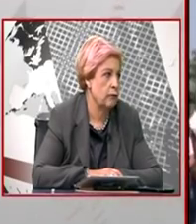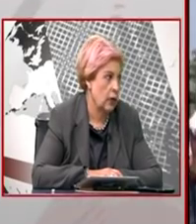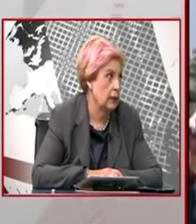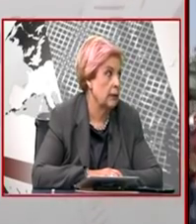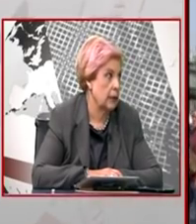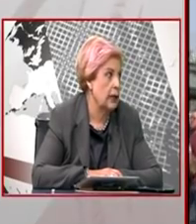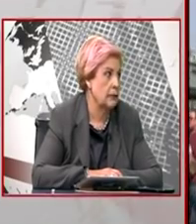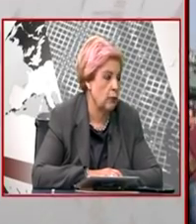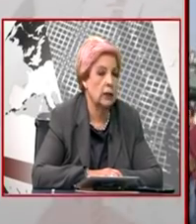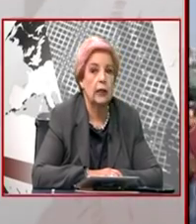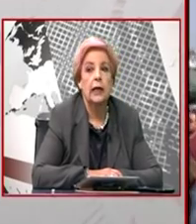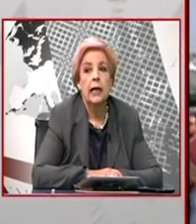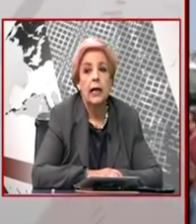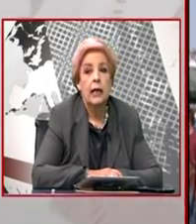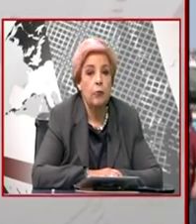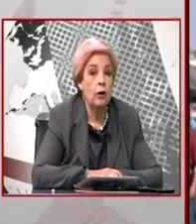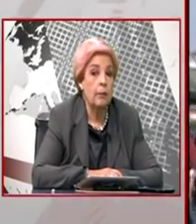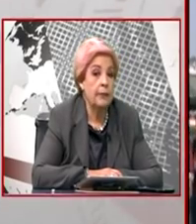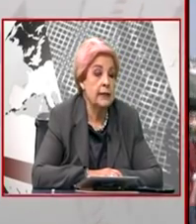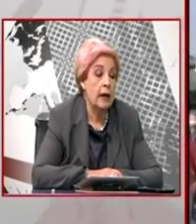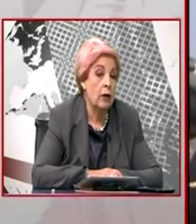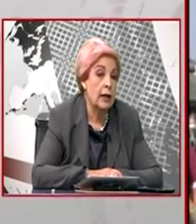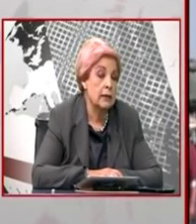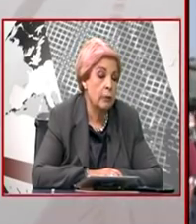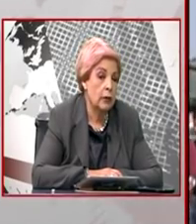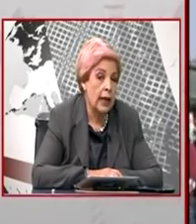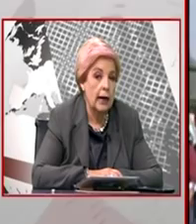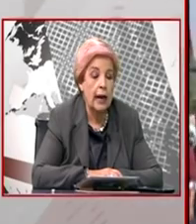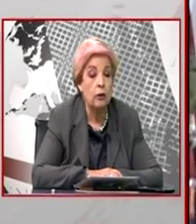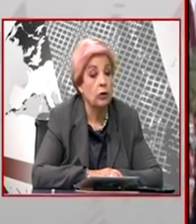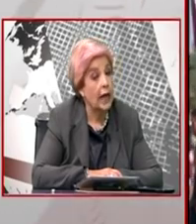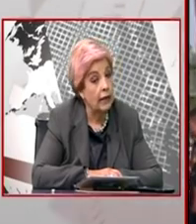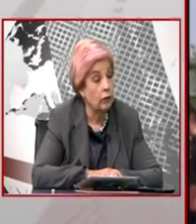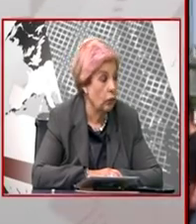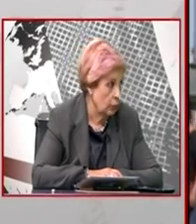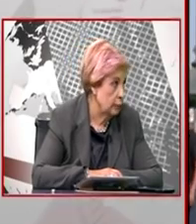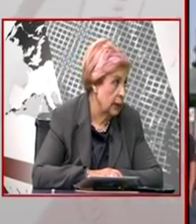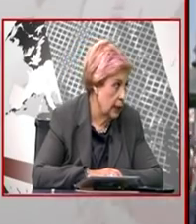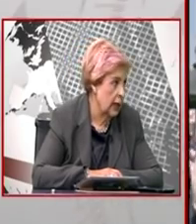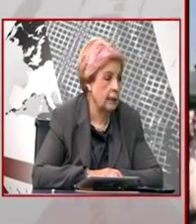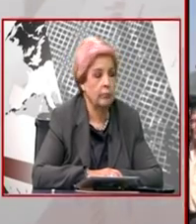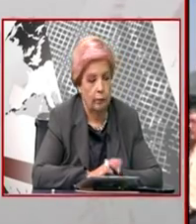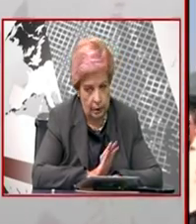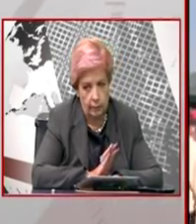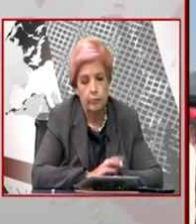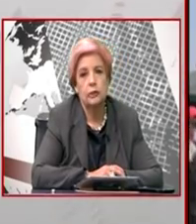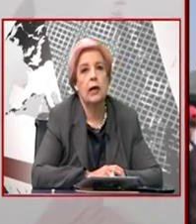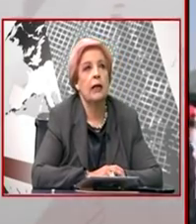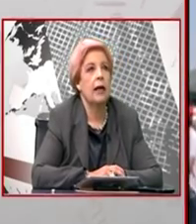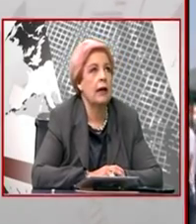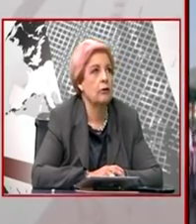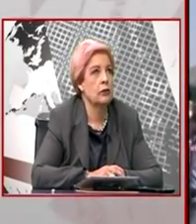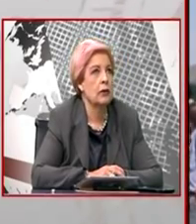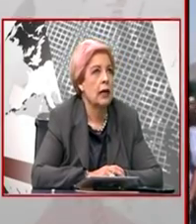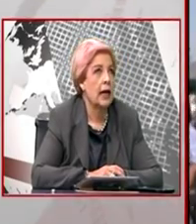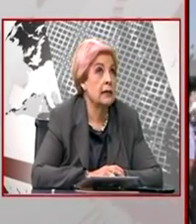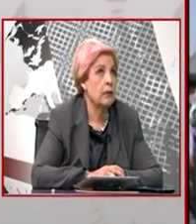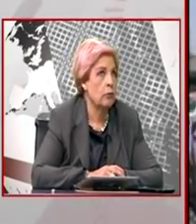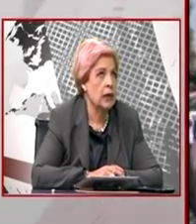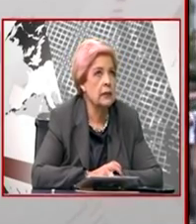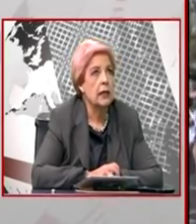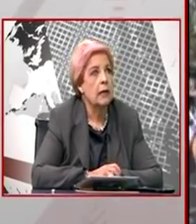fuerte el anterior porn y bueno empezaron a desmontarla no tanto verdad ahorita vamos a llegar a los